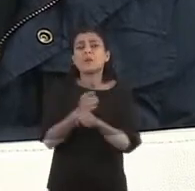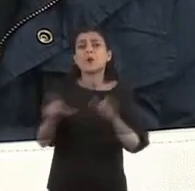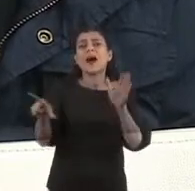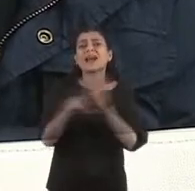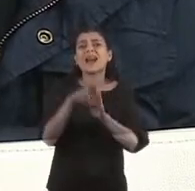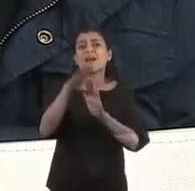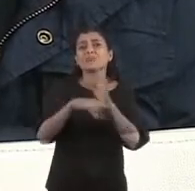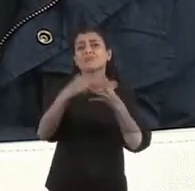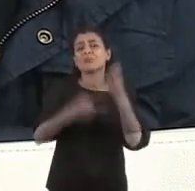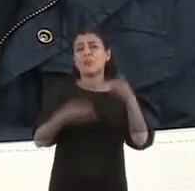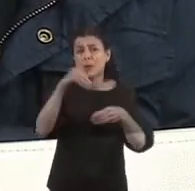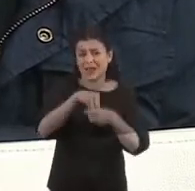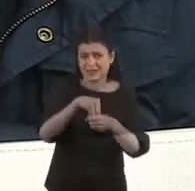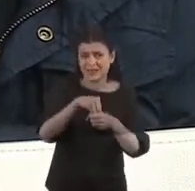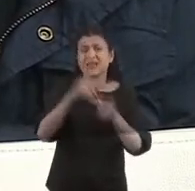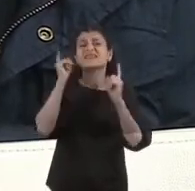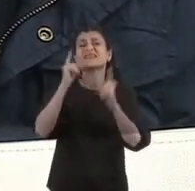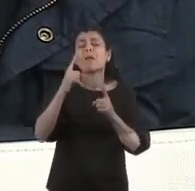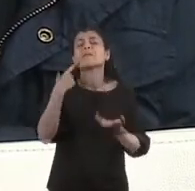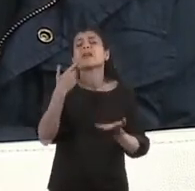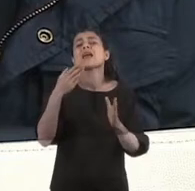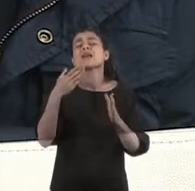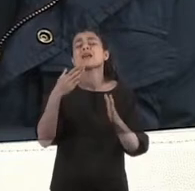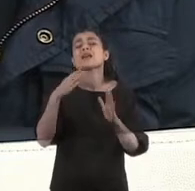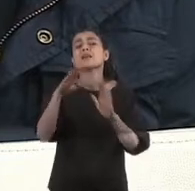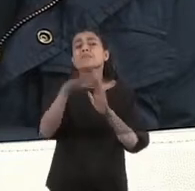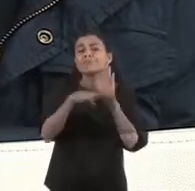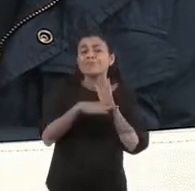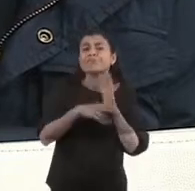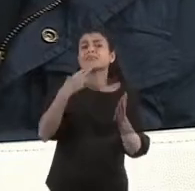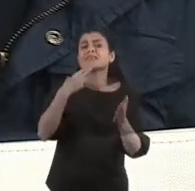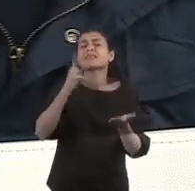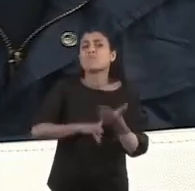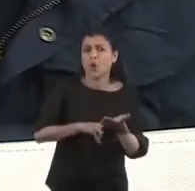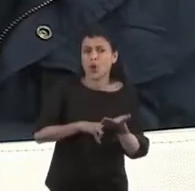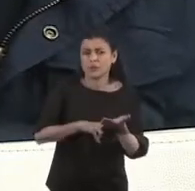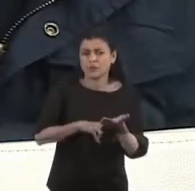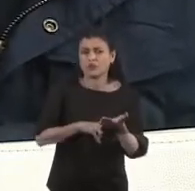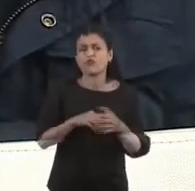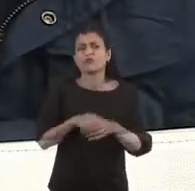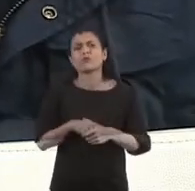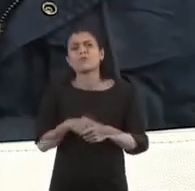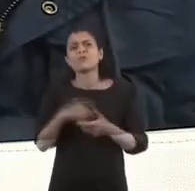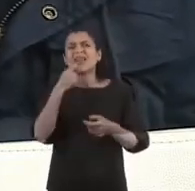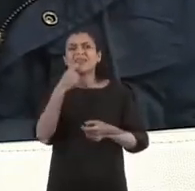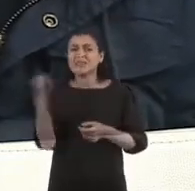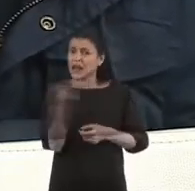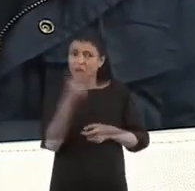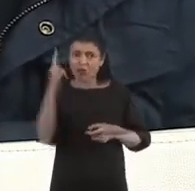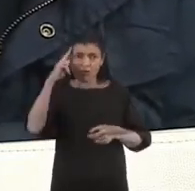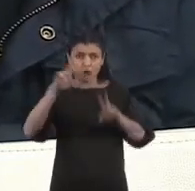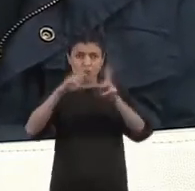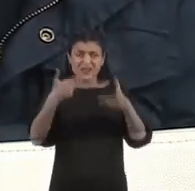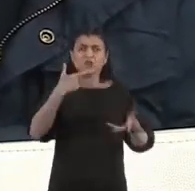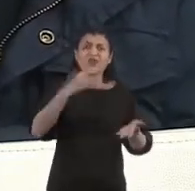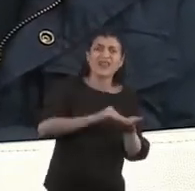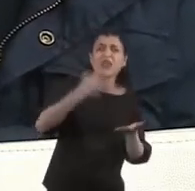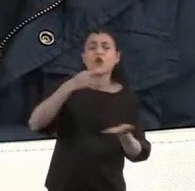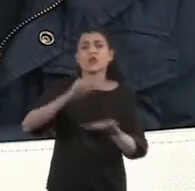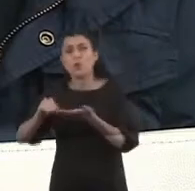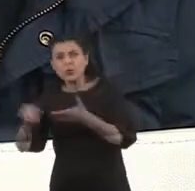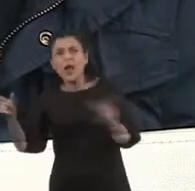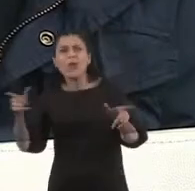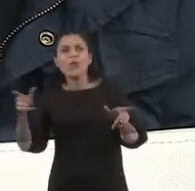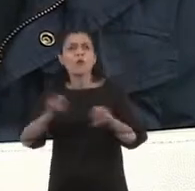fiscal. El presidente Javier Milei dijo que con la aprobación finalmente por la Cámara de Diputados de ambos proyectos, la economía empieza a